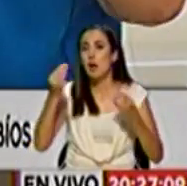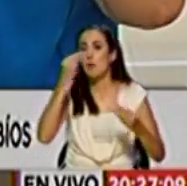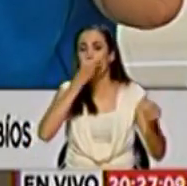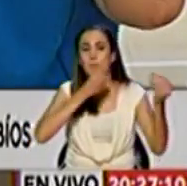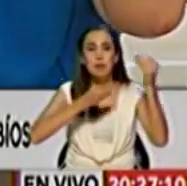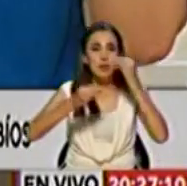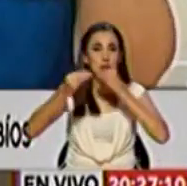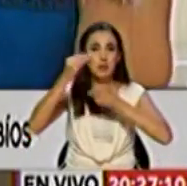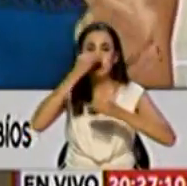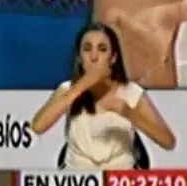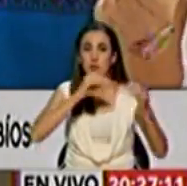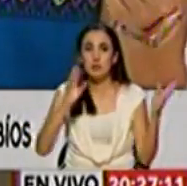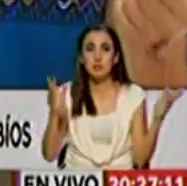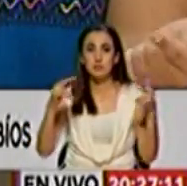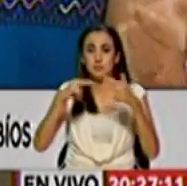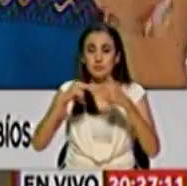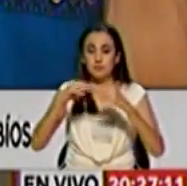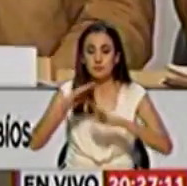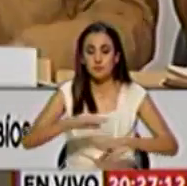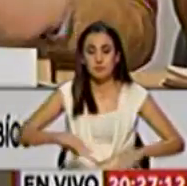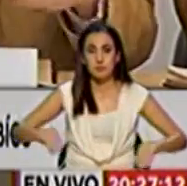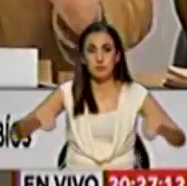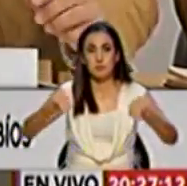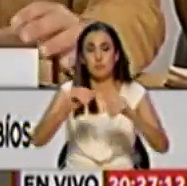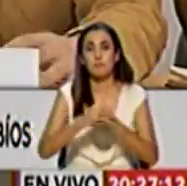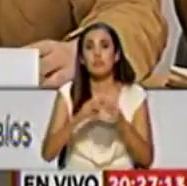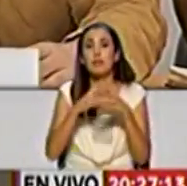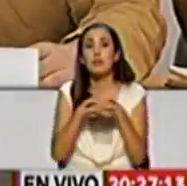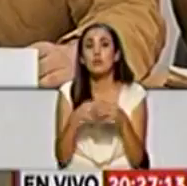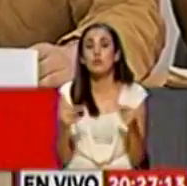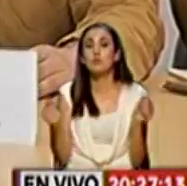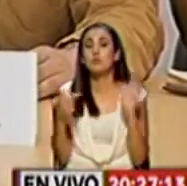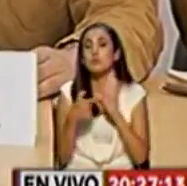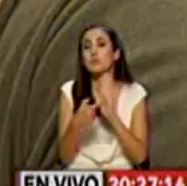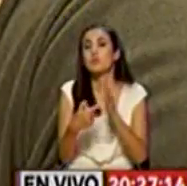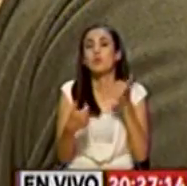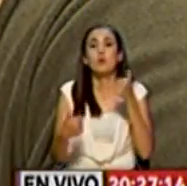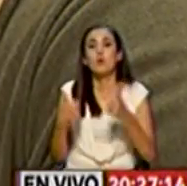en temas de su relación con su territorio. La resolución, según se explicó, se